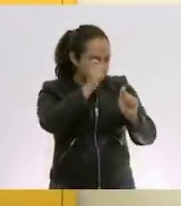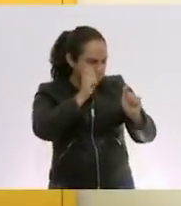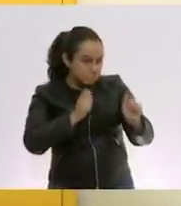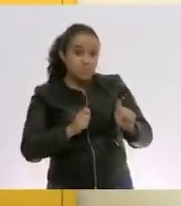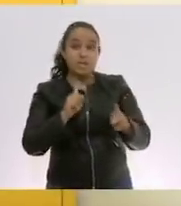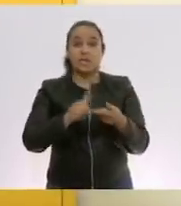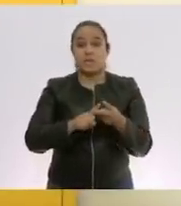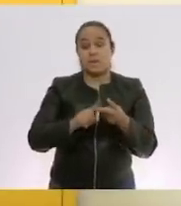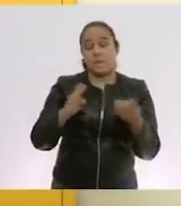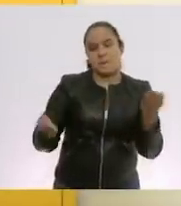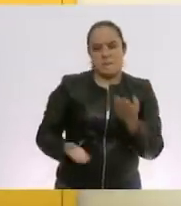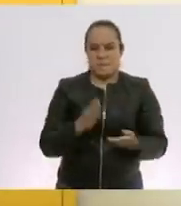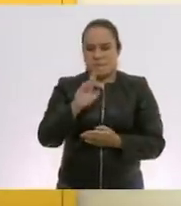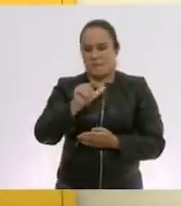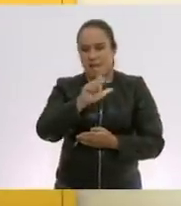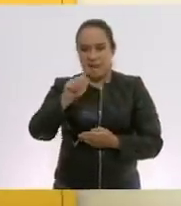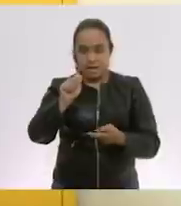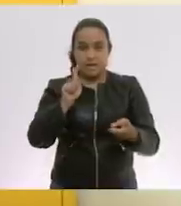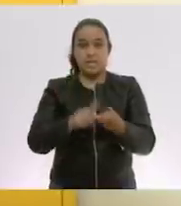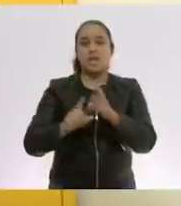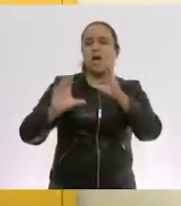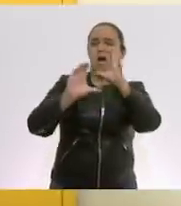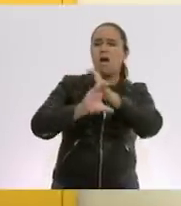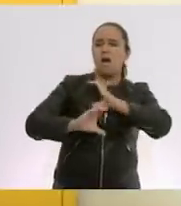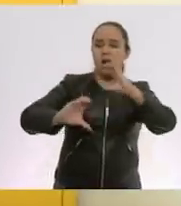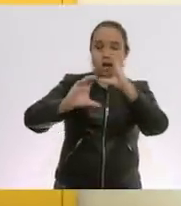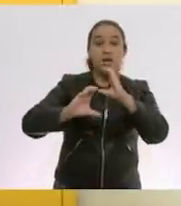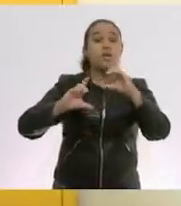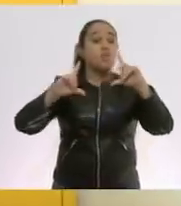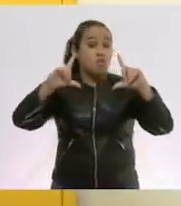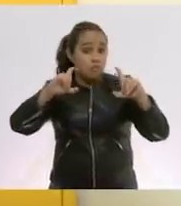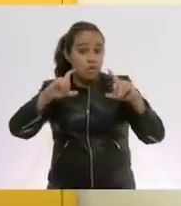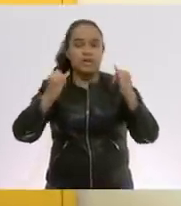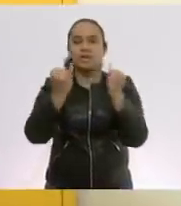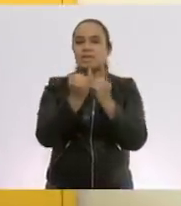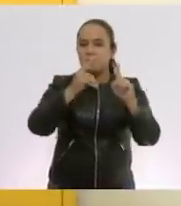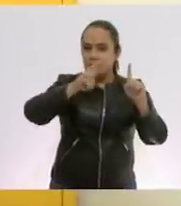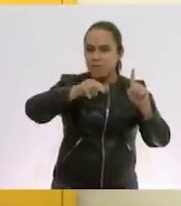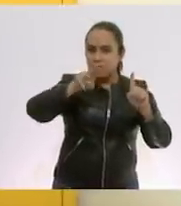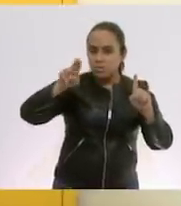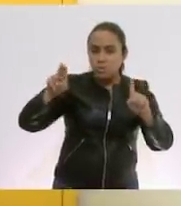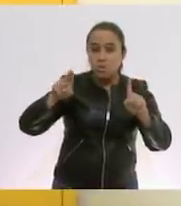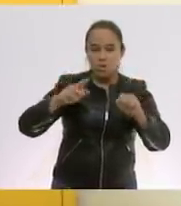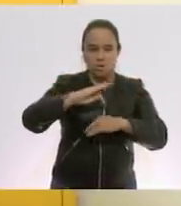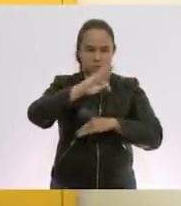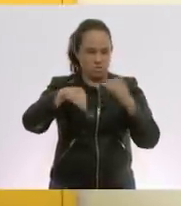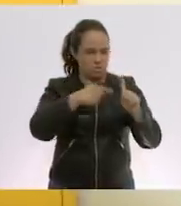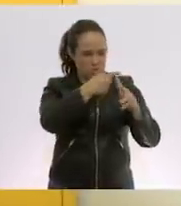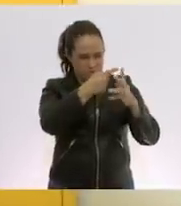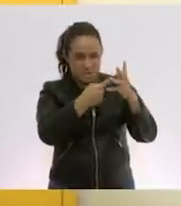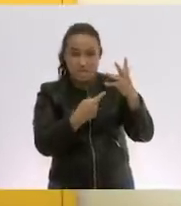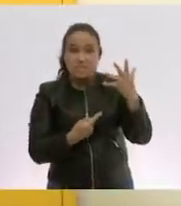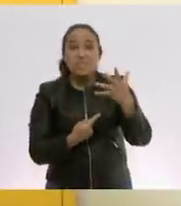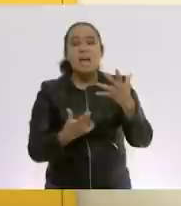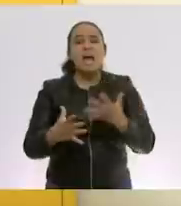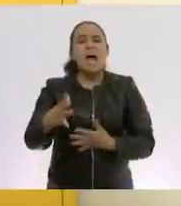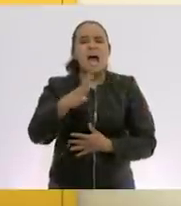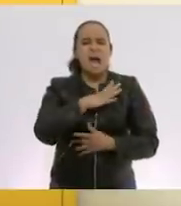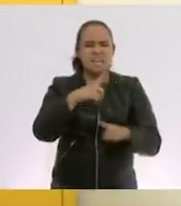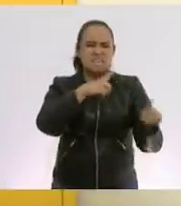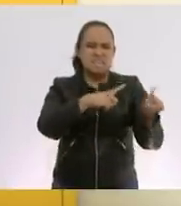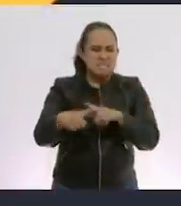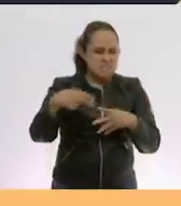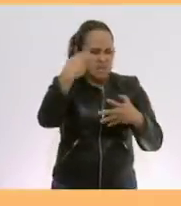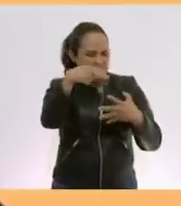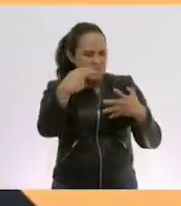ballet, ópera, fotografía y pintura. En todas estas expresiones hay muchos autores